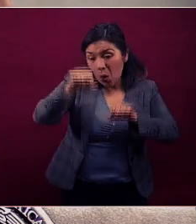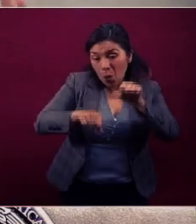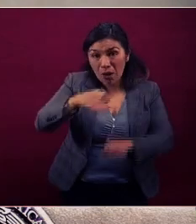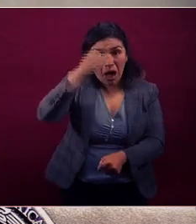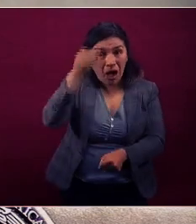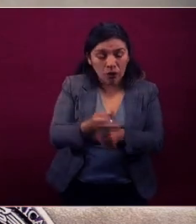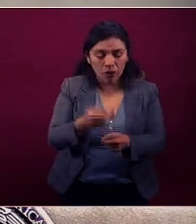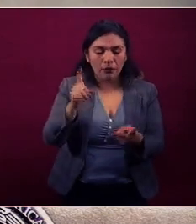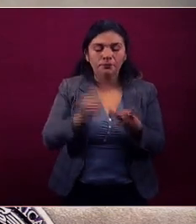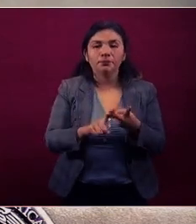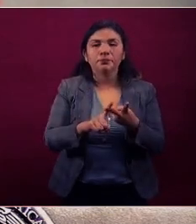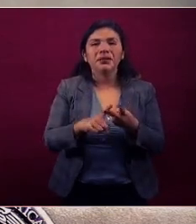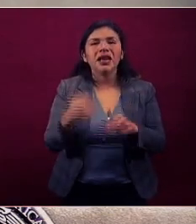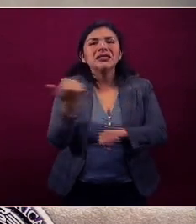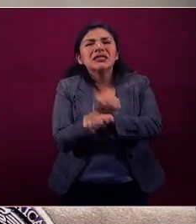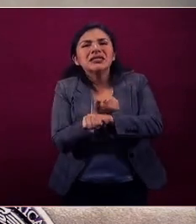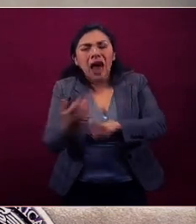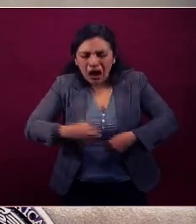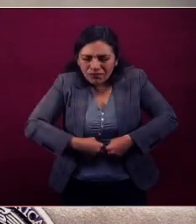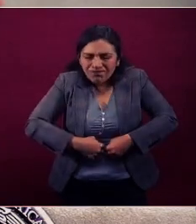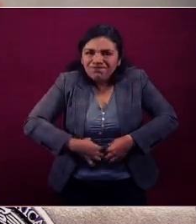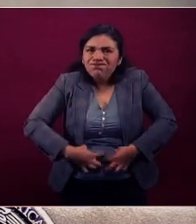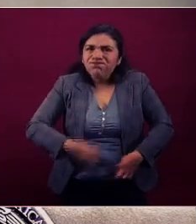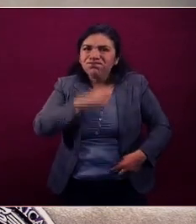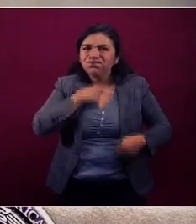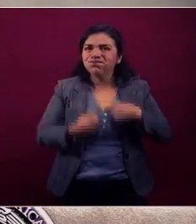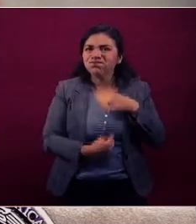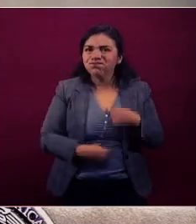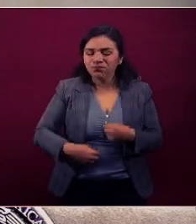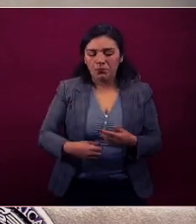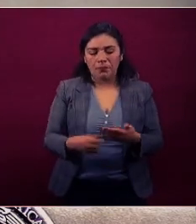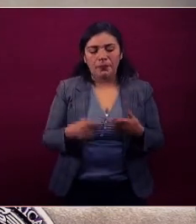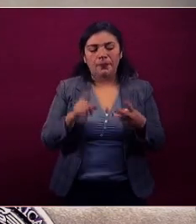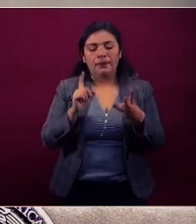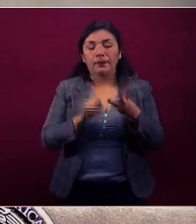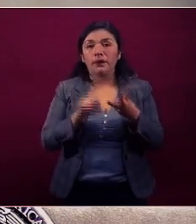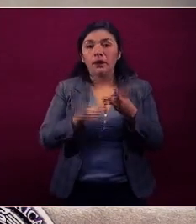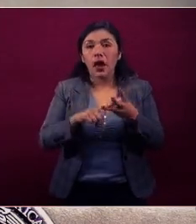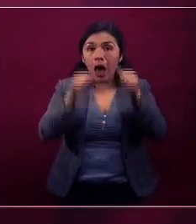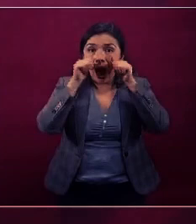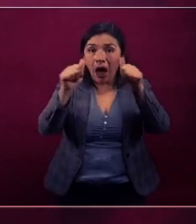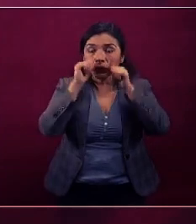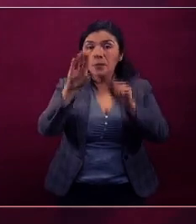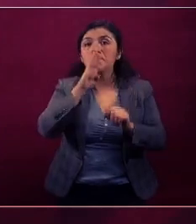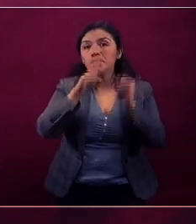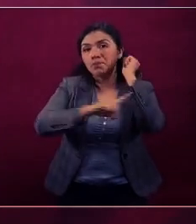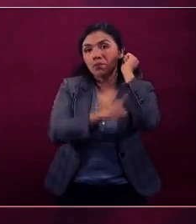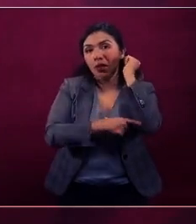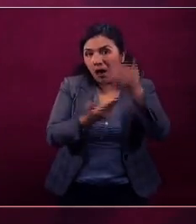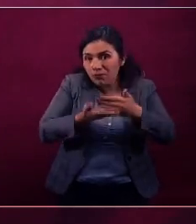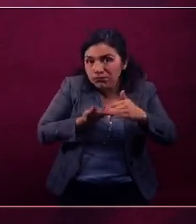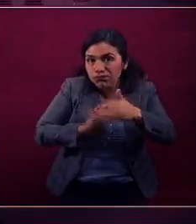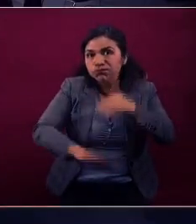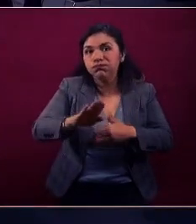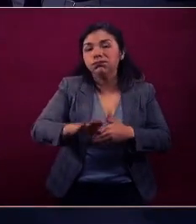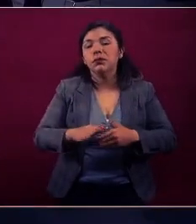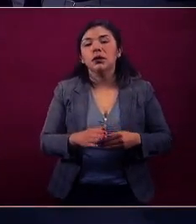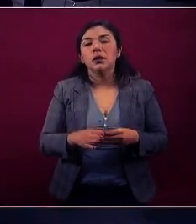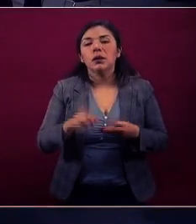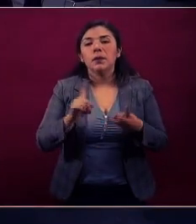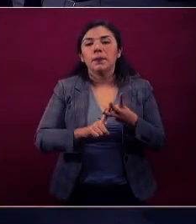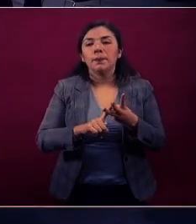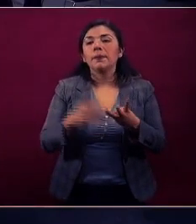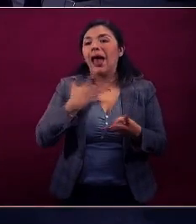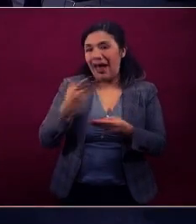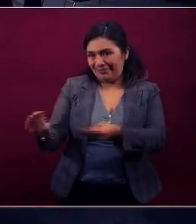quirúrgica, el sangrado del tubo digestivo, los partos y la atención obstétrica. Aquí está. Qué